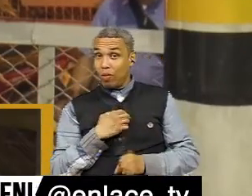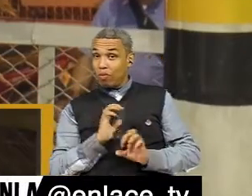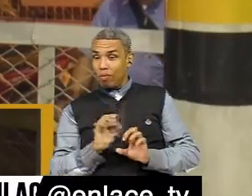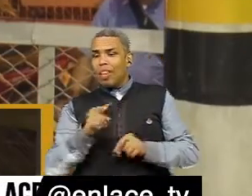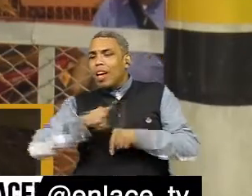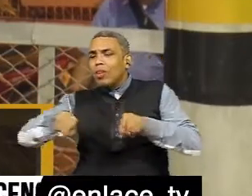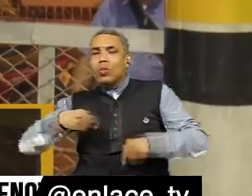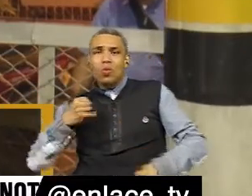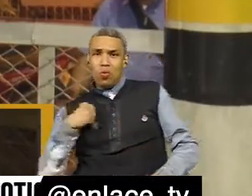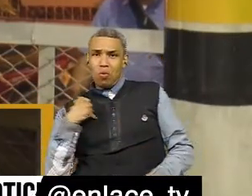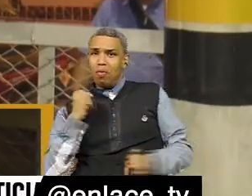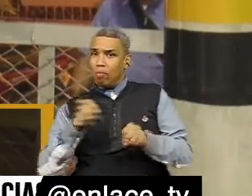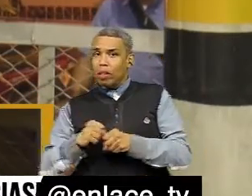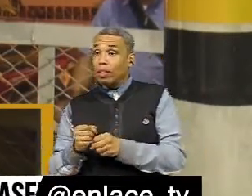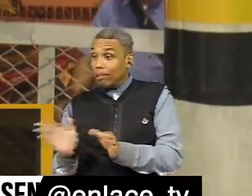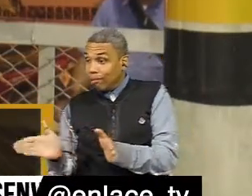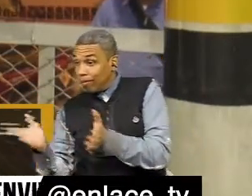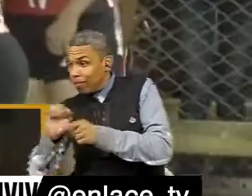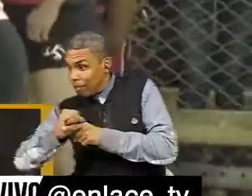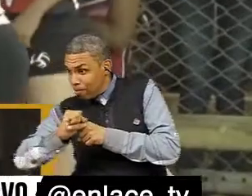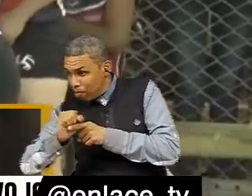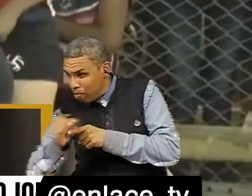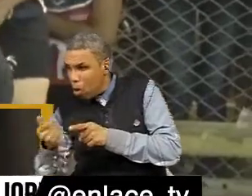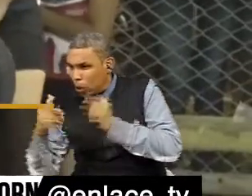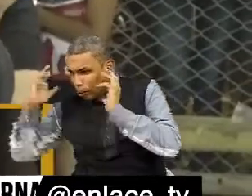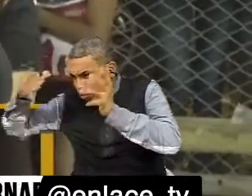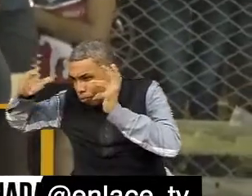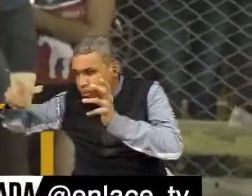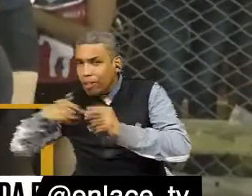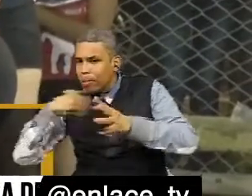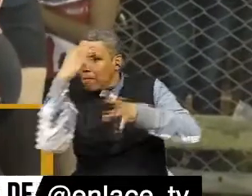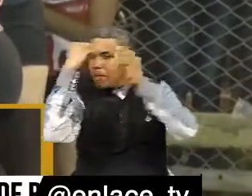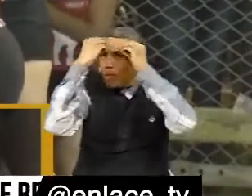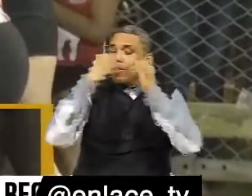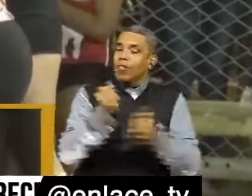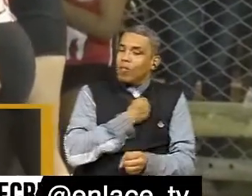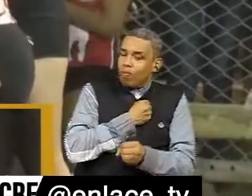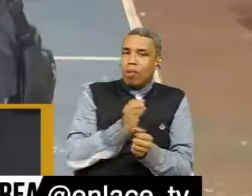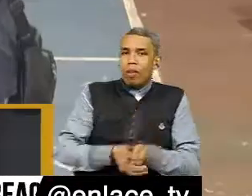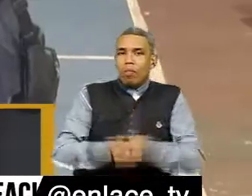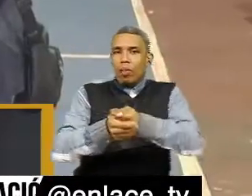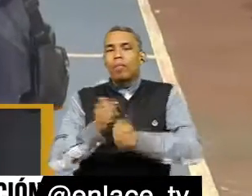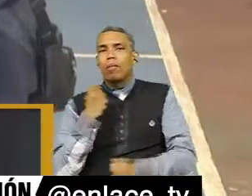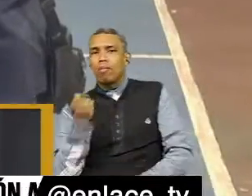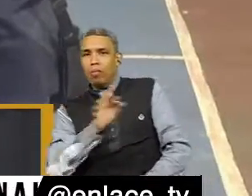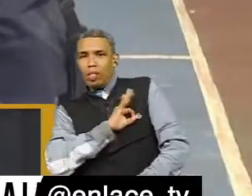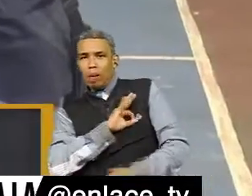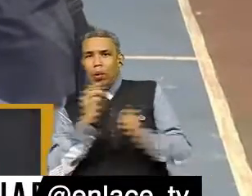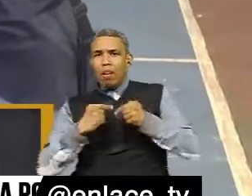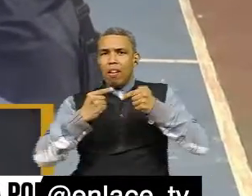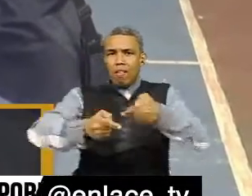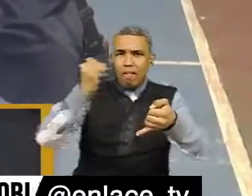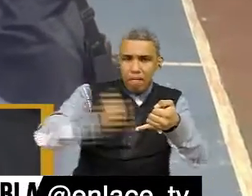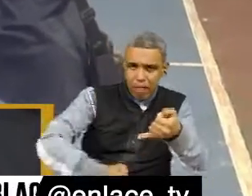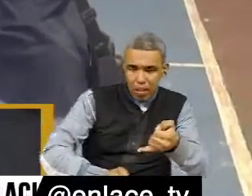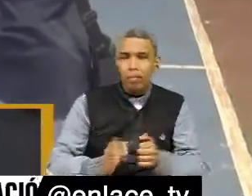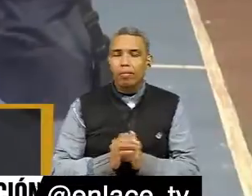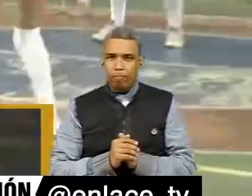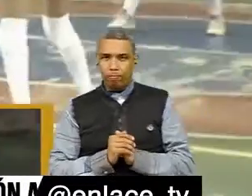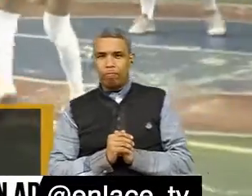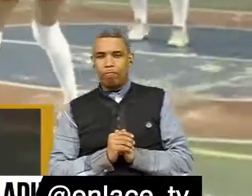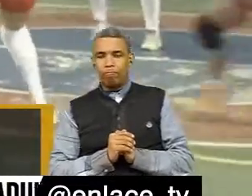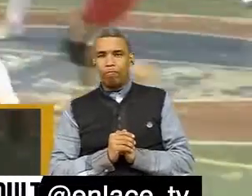empiecen a motivarse por este bello deporte. El próximo sábado se jugarán las semifinales en rama masculina y las finales de las dos ramas